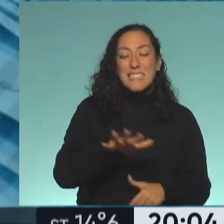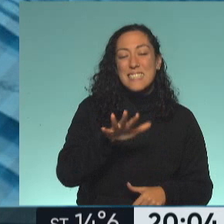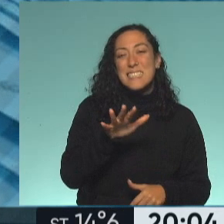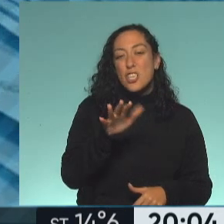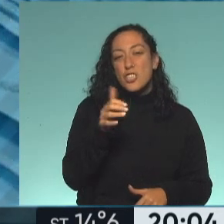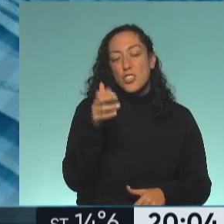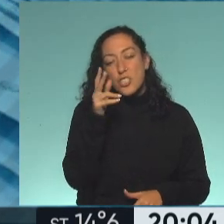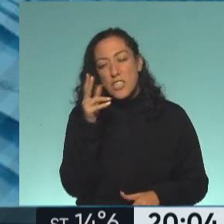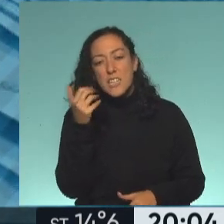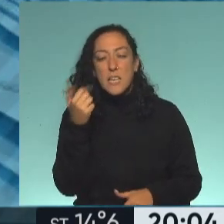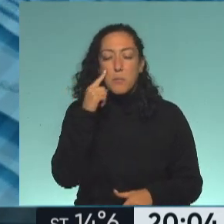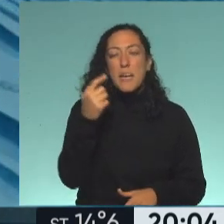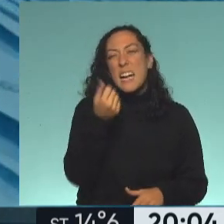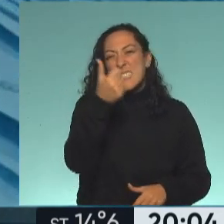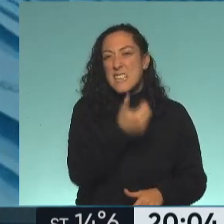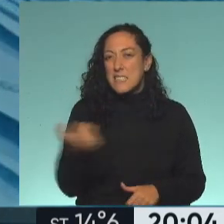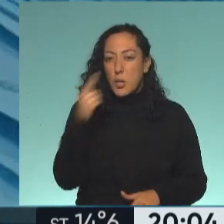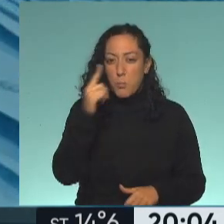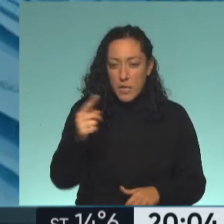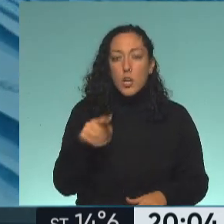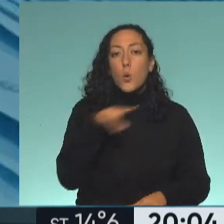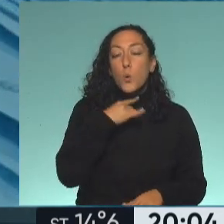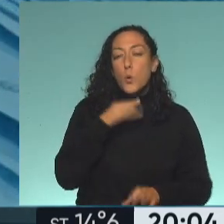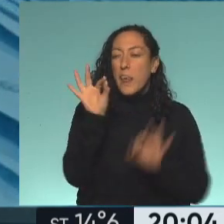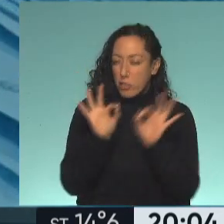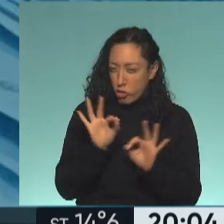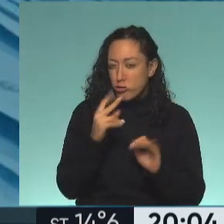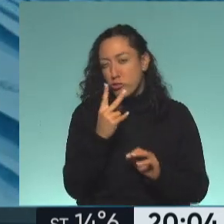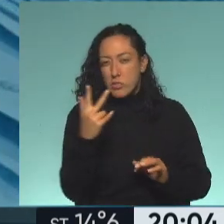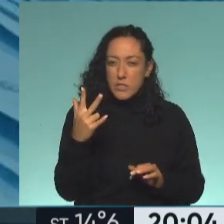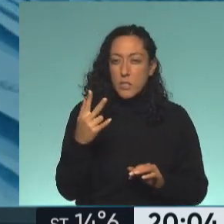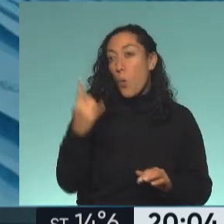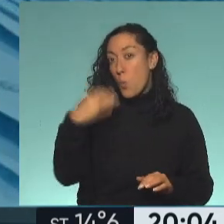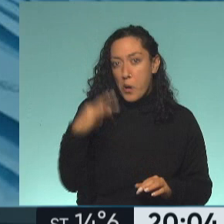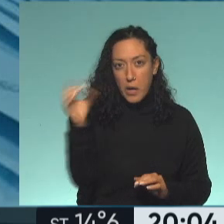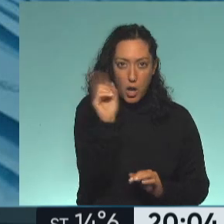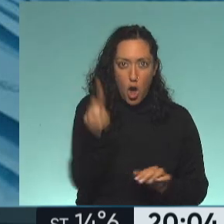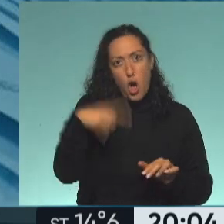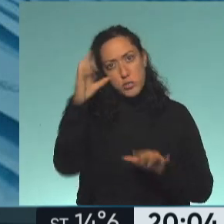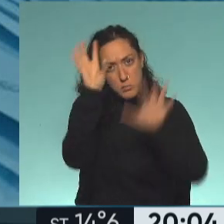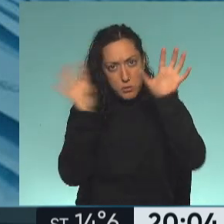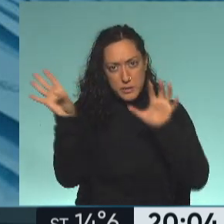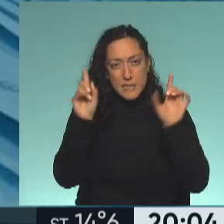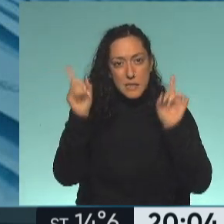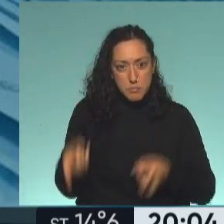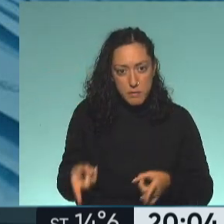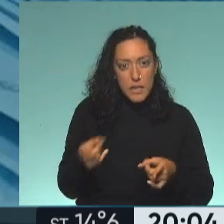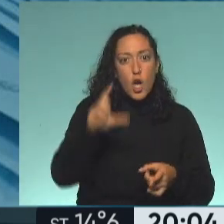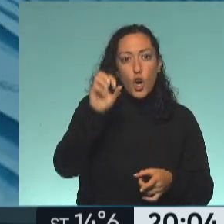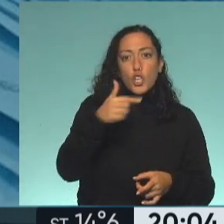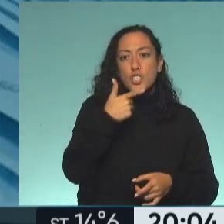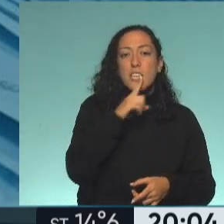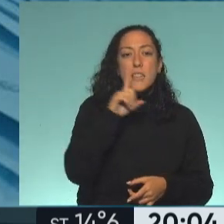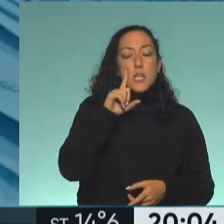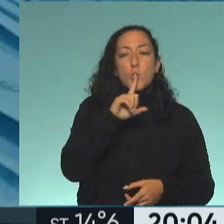600.000. Dos o tres datos de la provincia de Jujuy. Como ven, no es la única Jujuy, hay otras provincias que eligen constituyentes. ¿Por qué? Porque, claro,